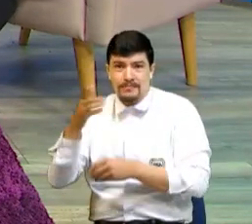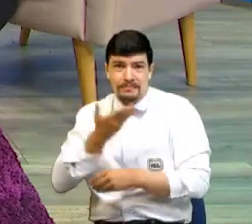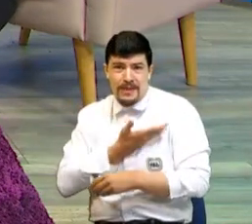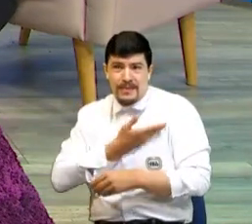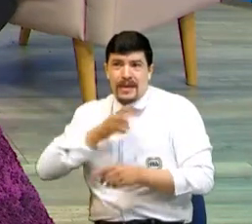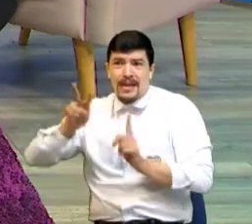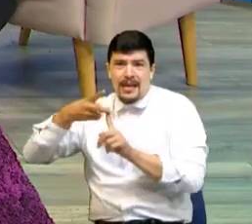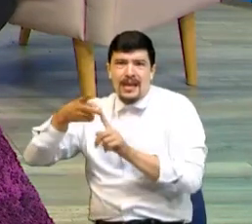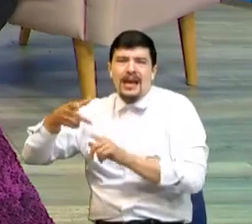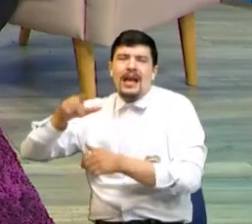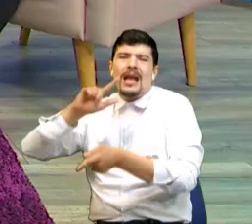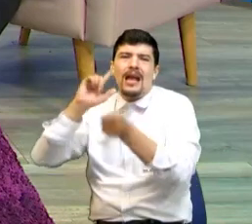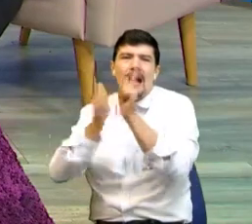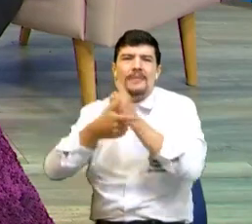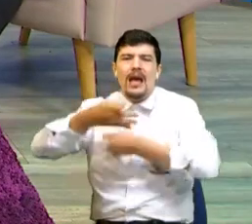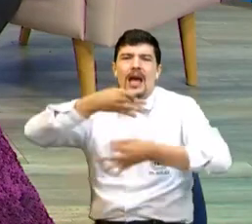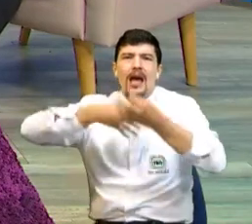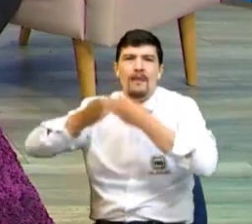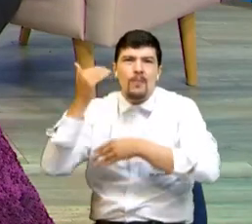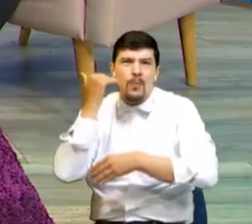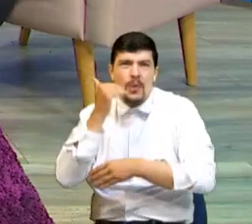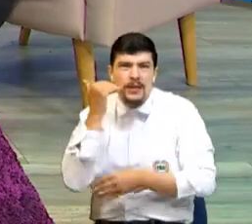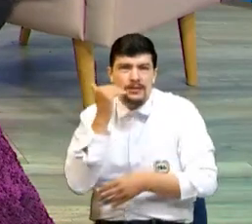ellos cambiaban mujeres, ¿sí me entiende? Niñas,